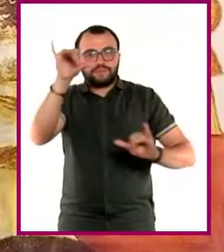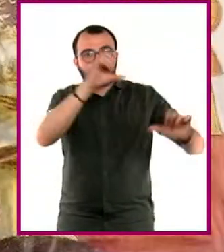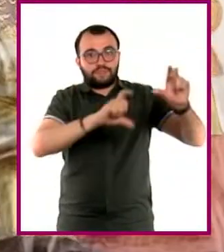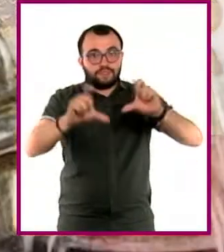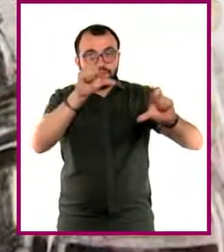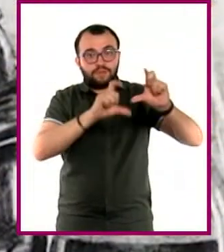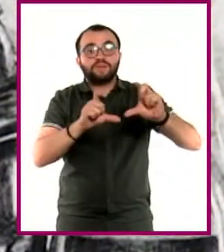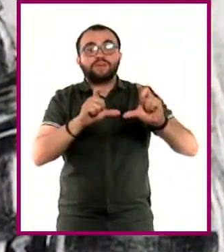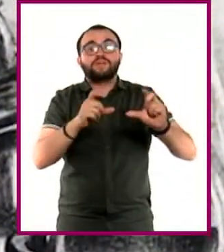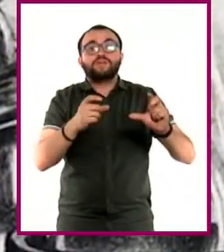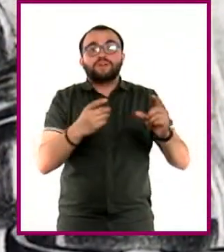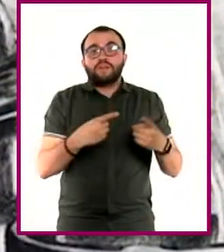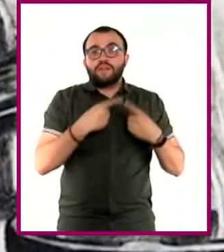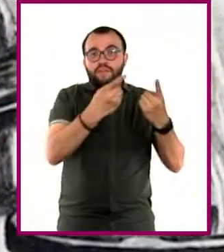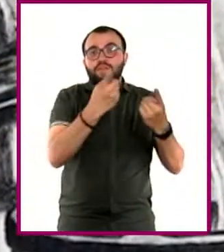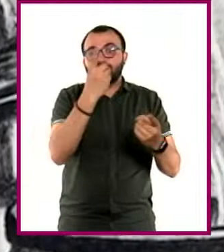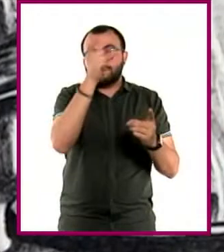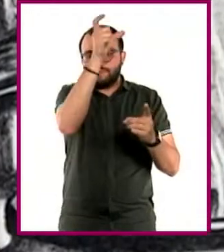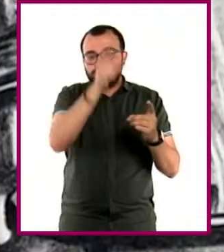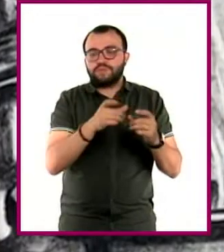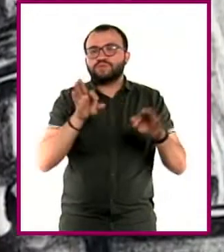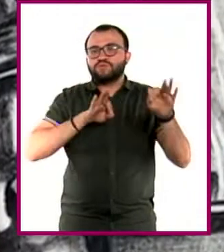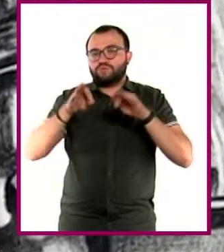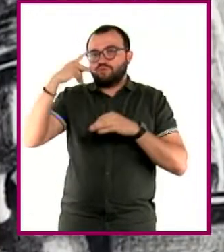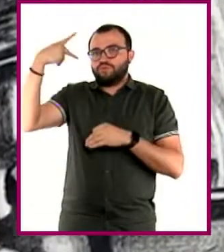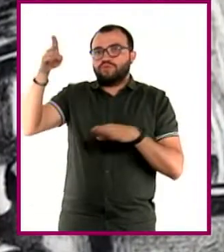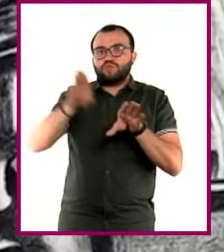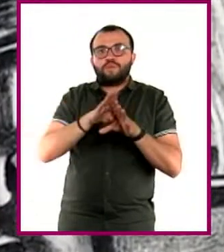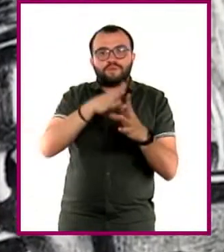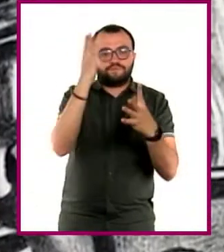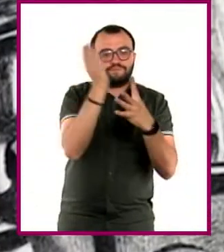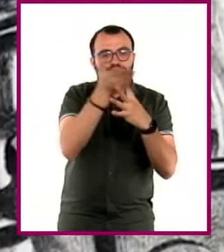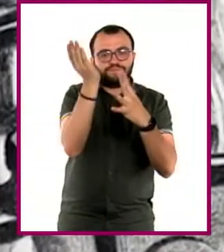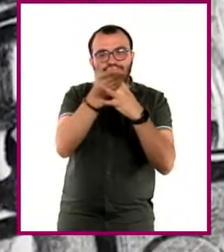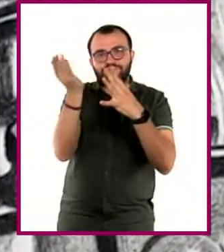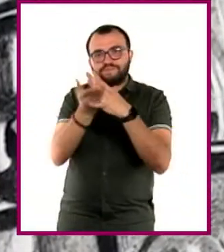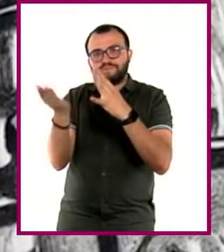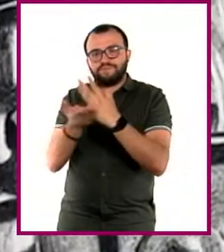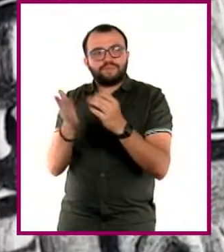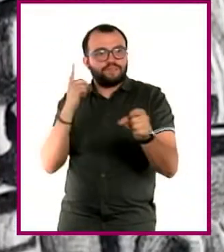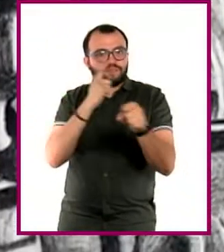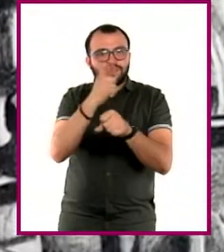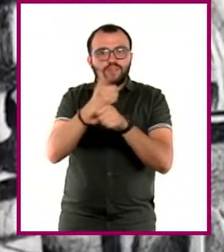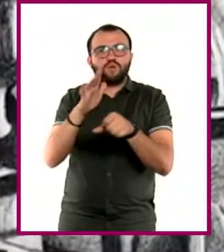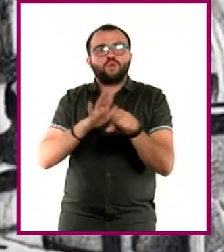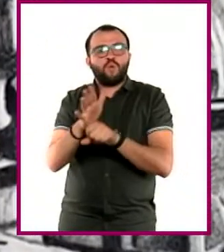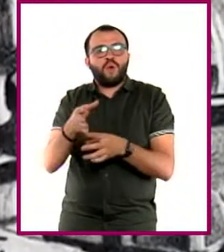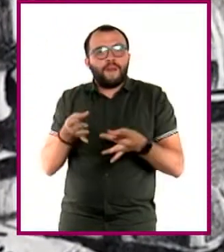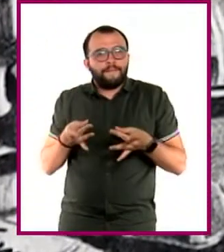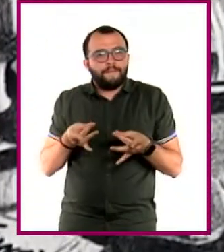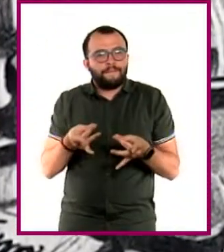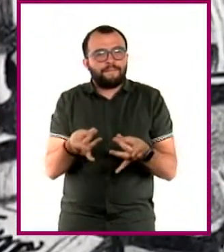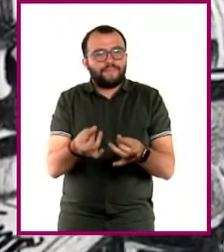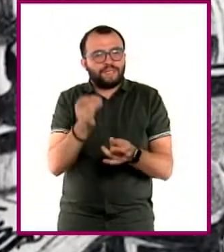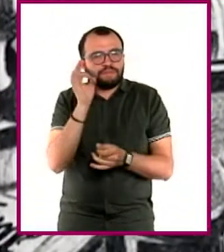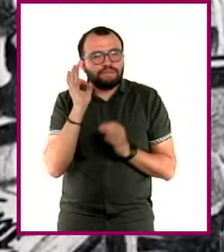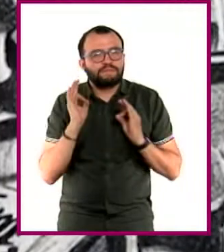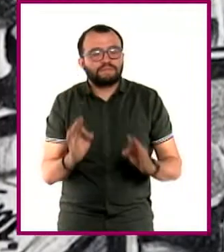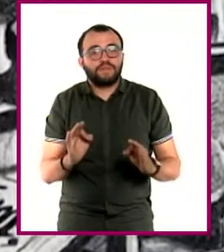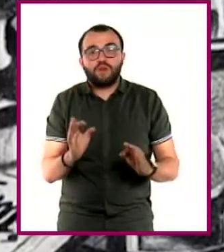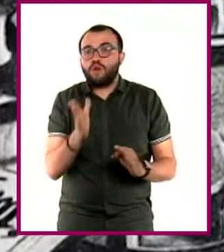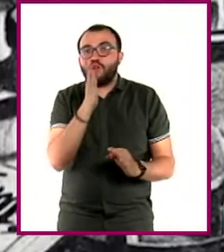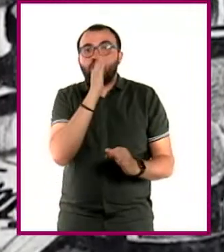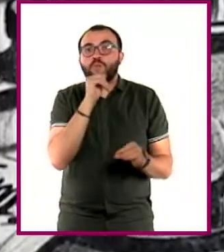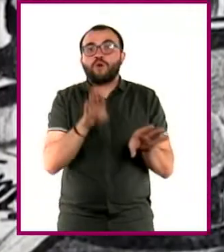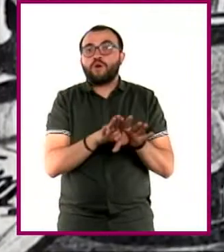símbolo. El trabajo de los alquimistas clasificando e identificando sustancias puras, es decir, que no se podían